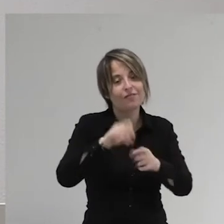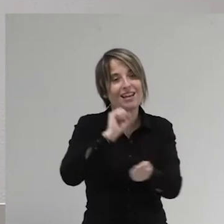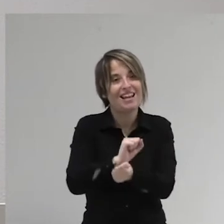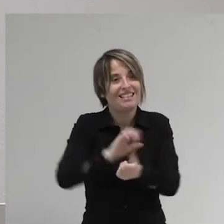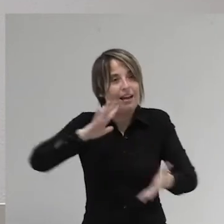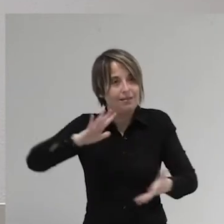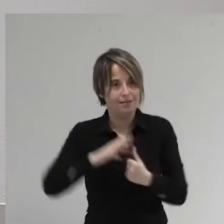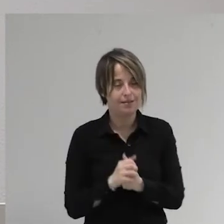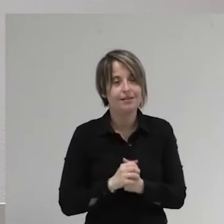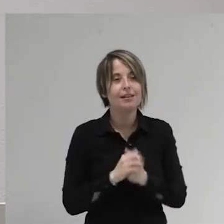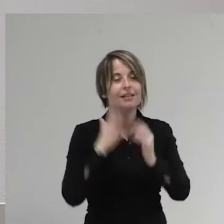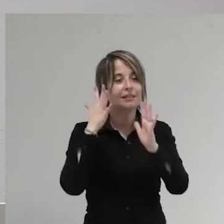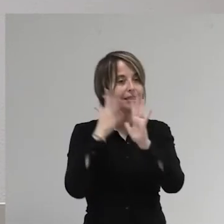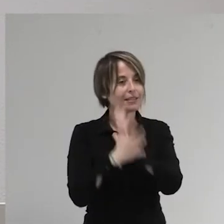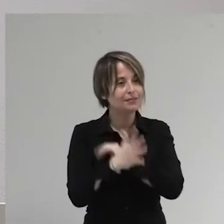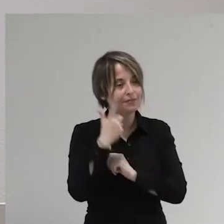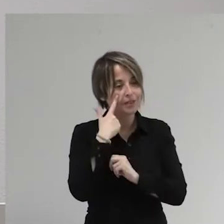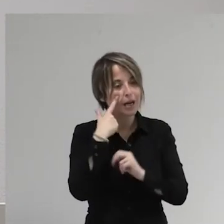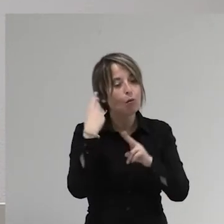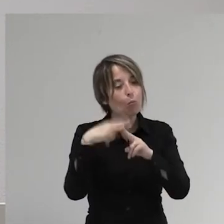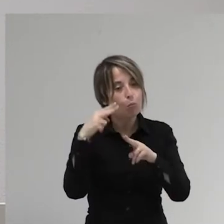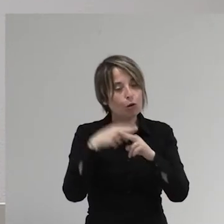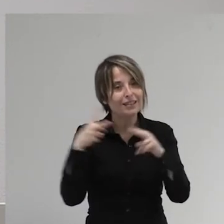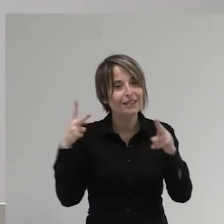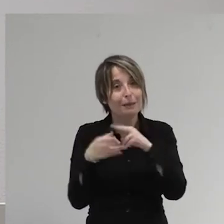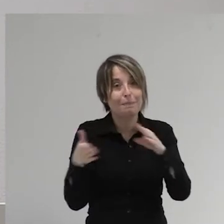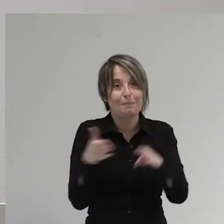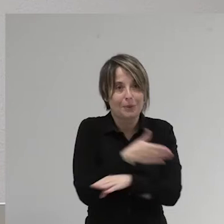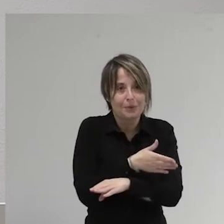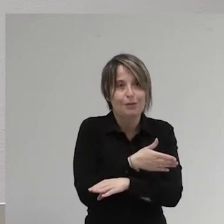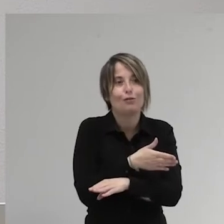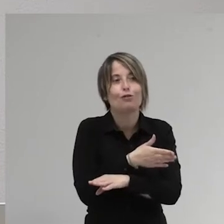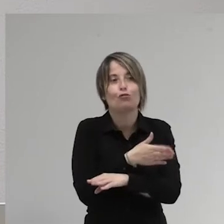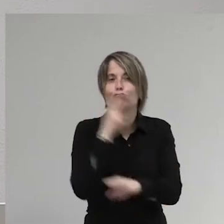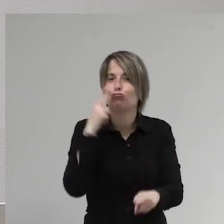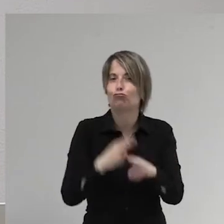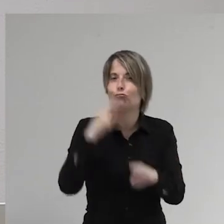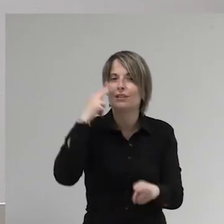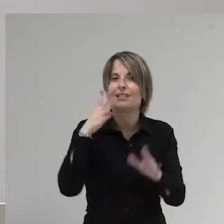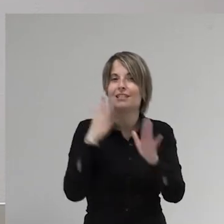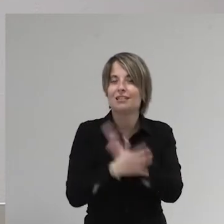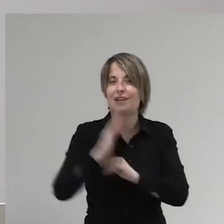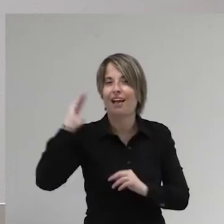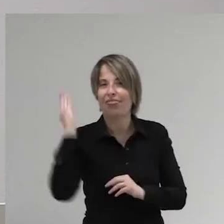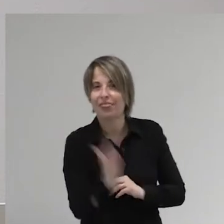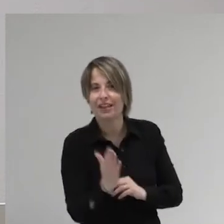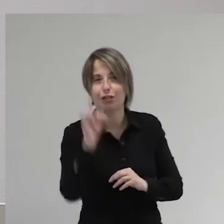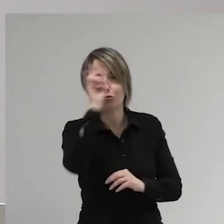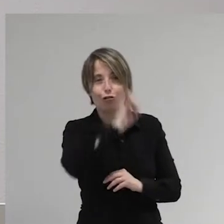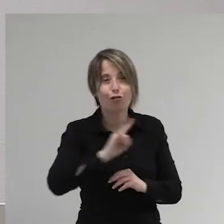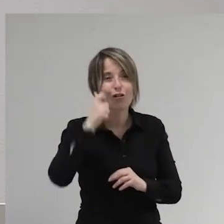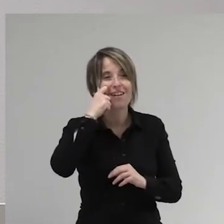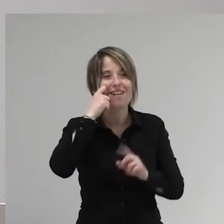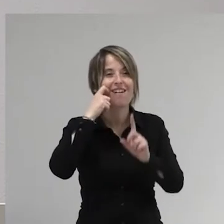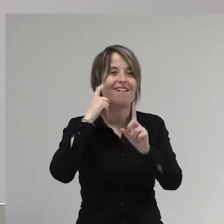es decir, la política de prevención de la radicalización se nutre de la criminalización racial